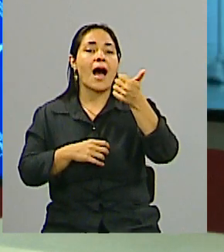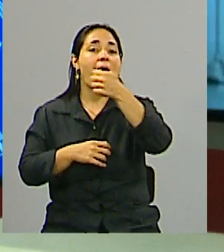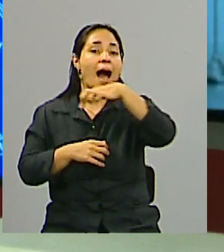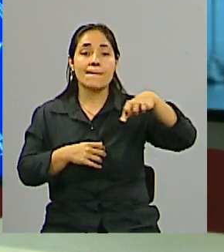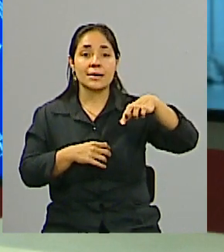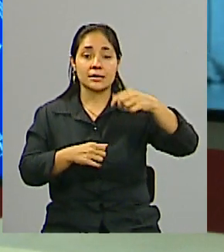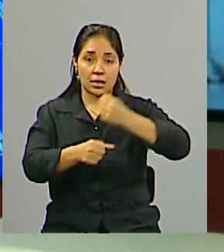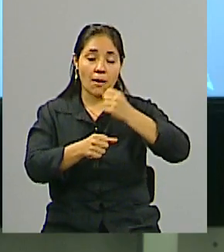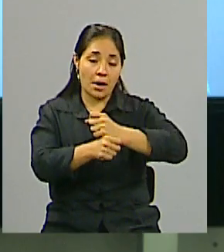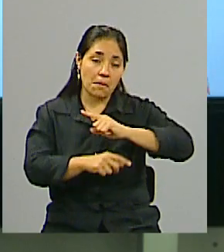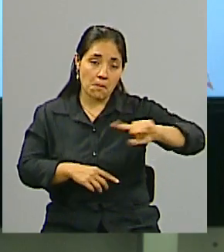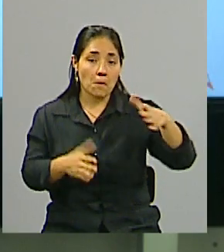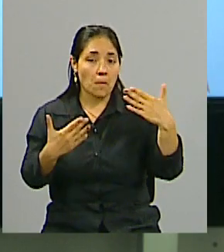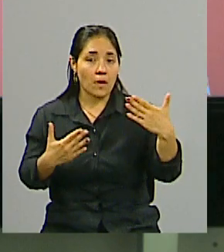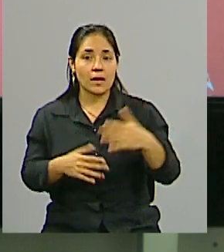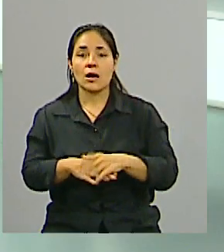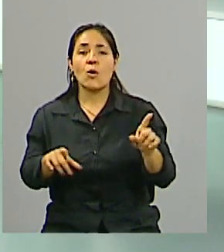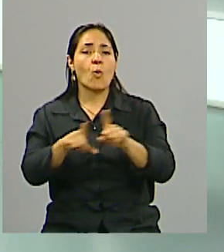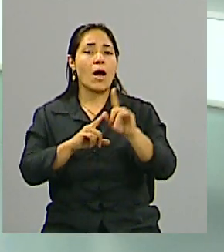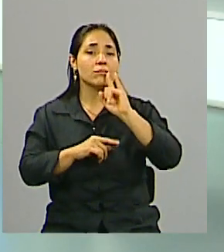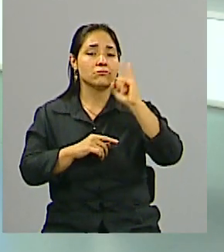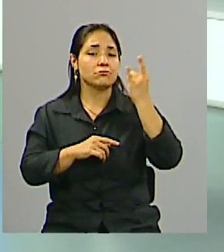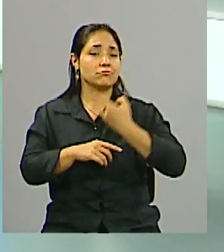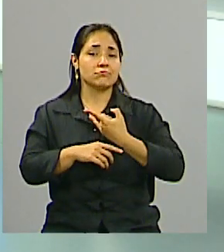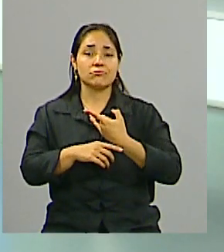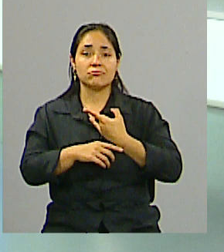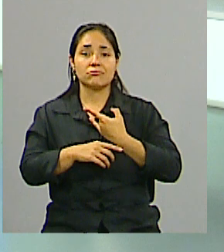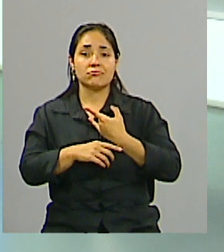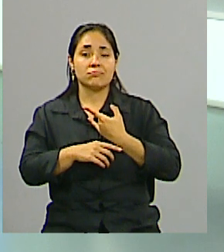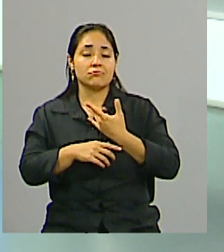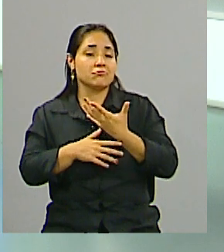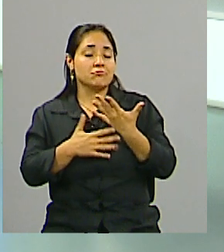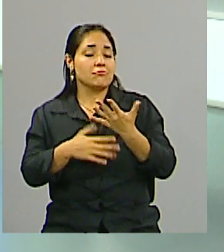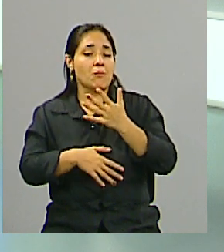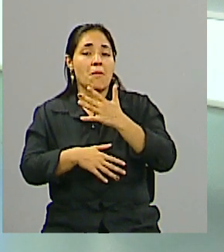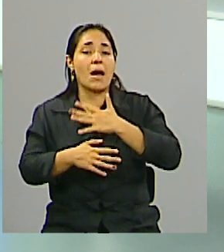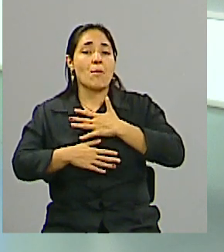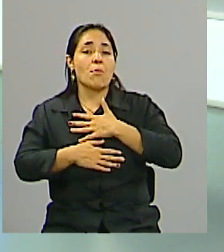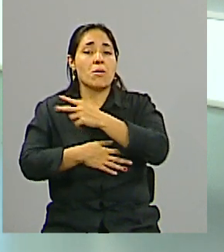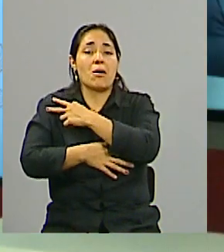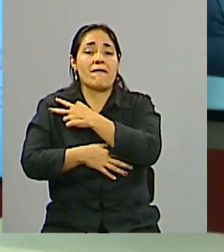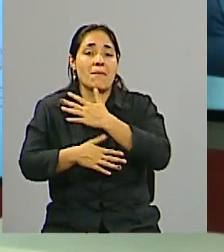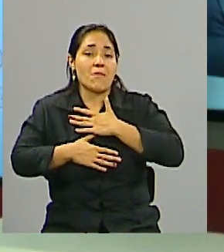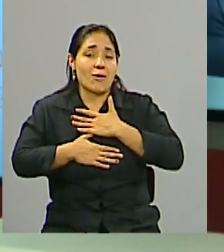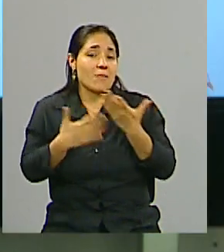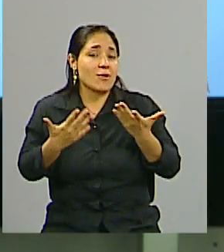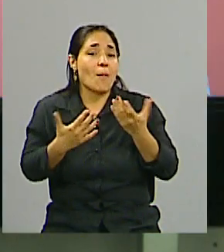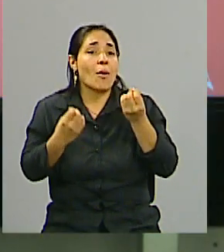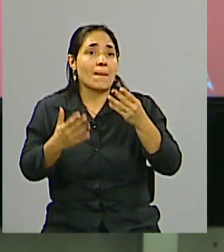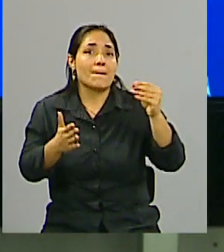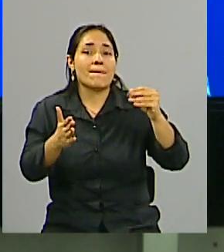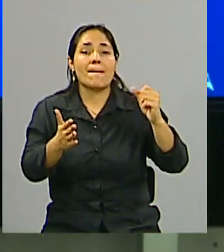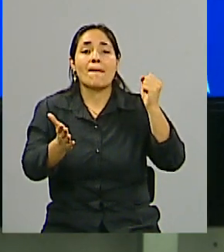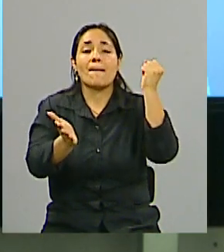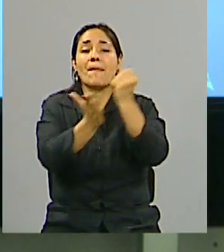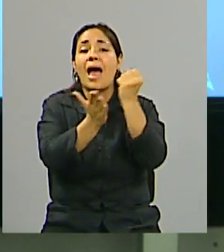vos terminás siendo tu empleador, más allá de que tengas una marca que a la cual le estás representando, ¿no? Sí, es